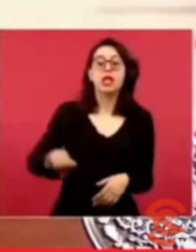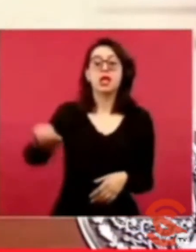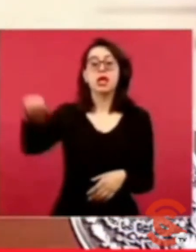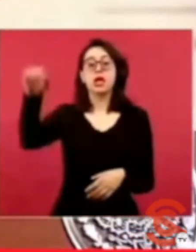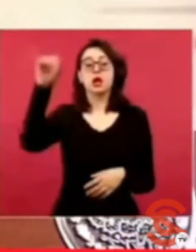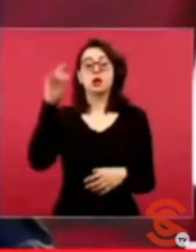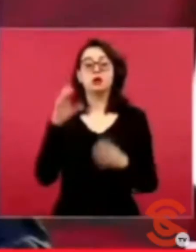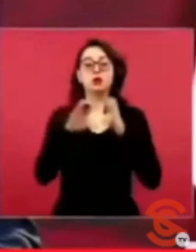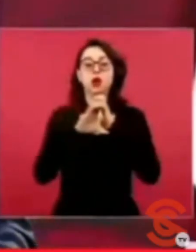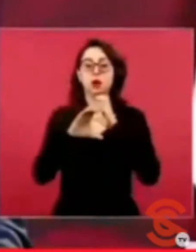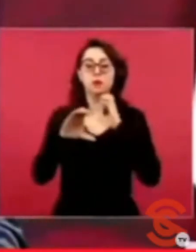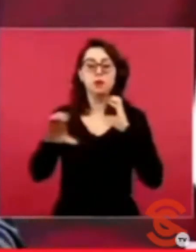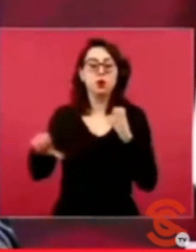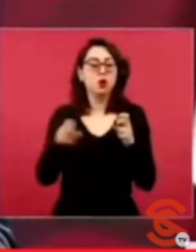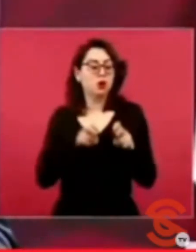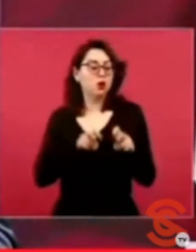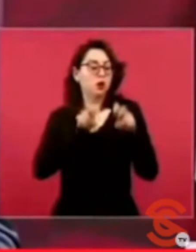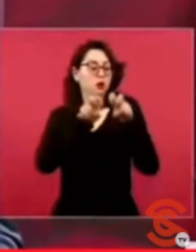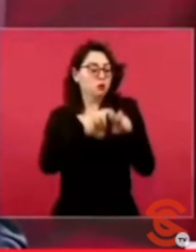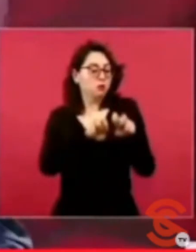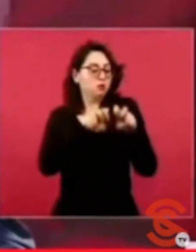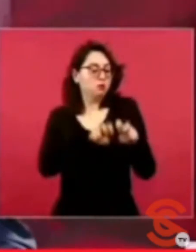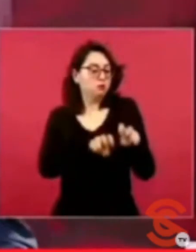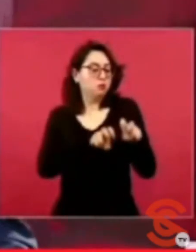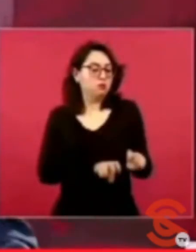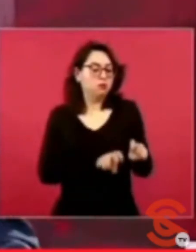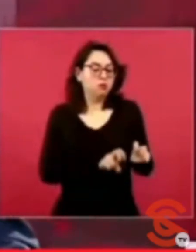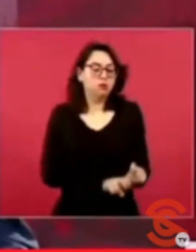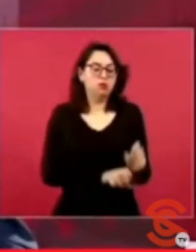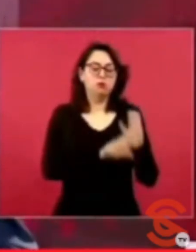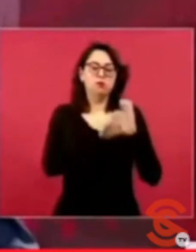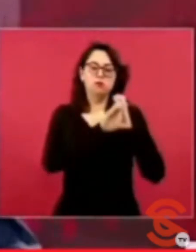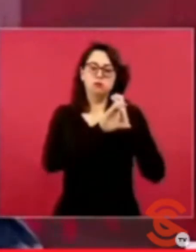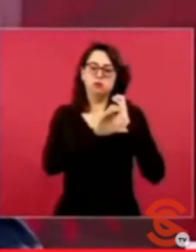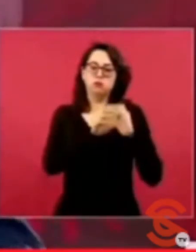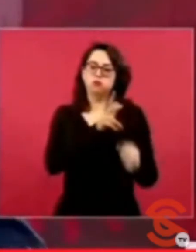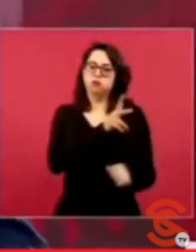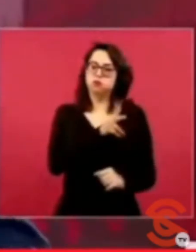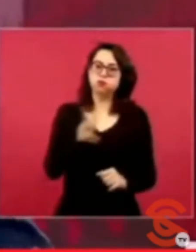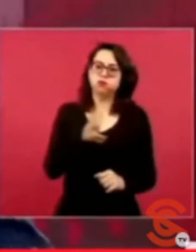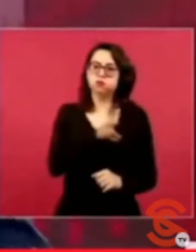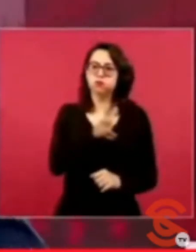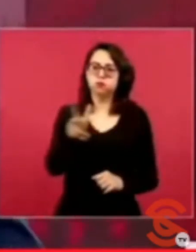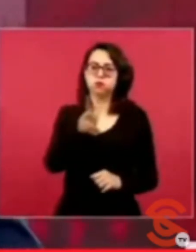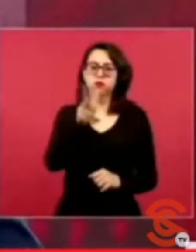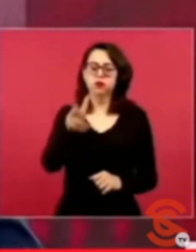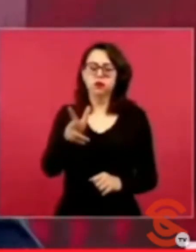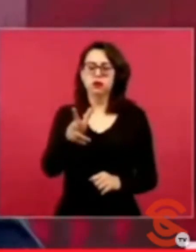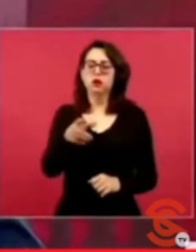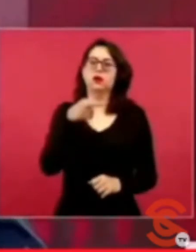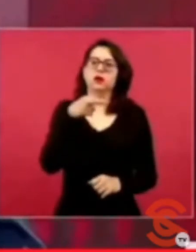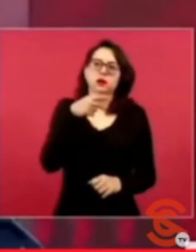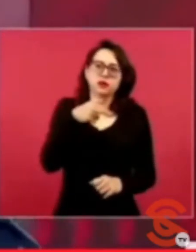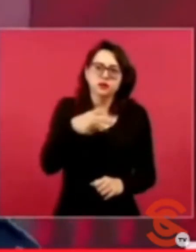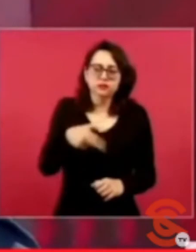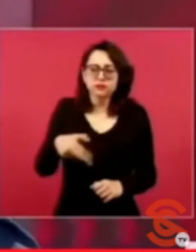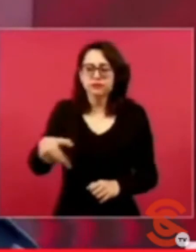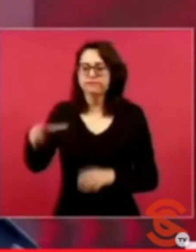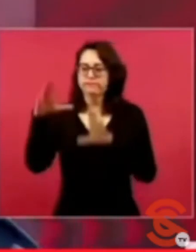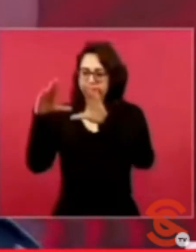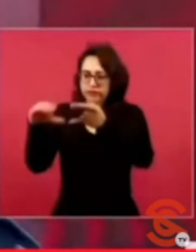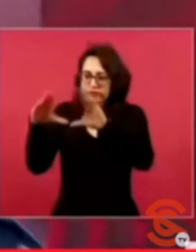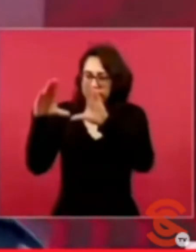va a llevar o los va a dejar cerca de donde está su escuela y van a dar clases y regresa